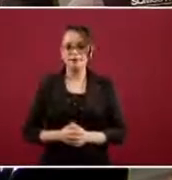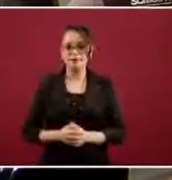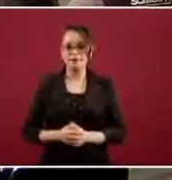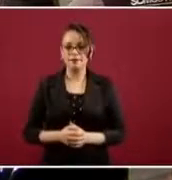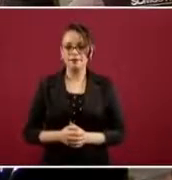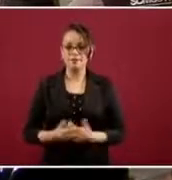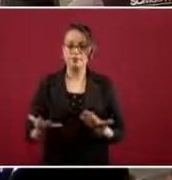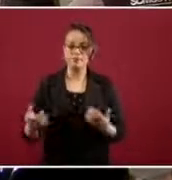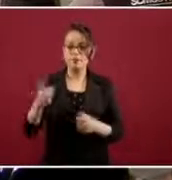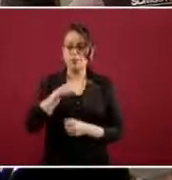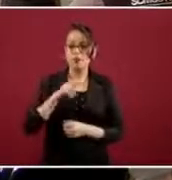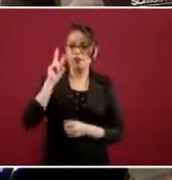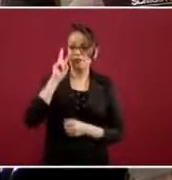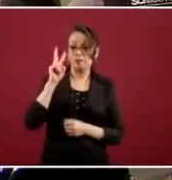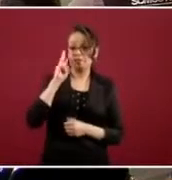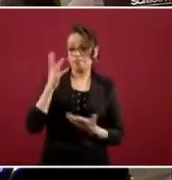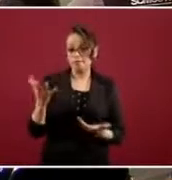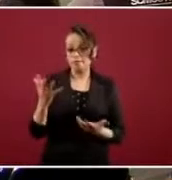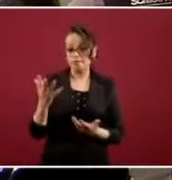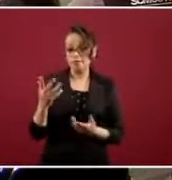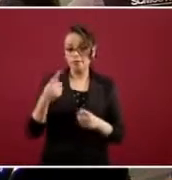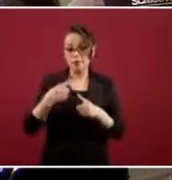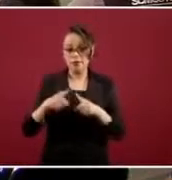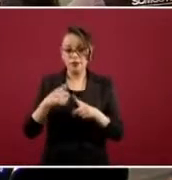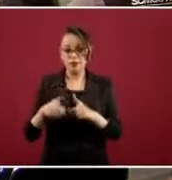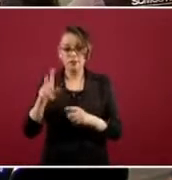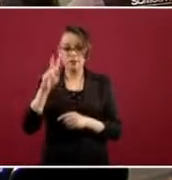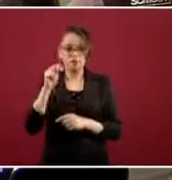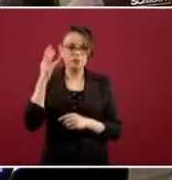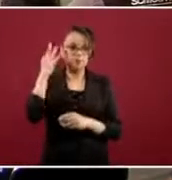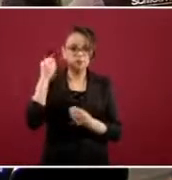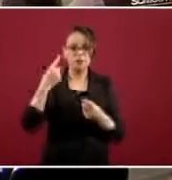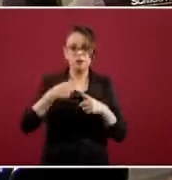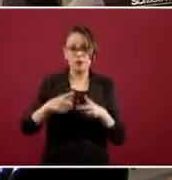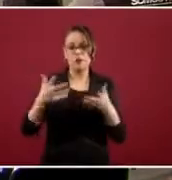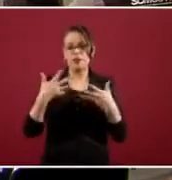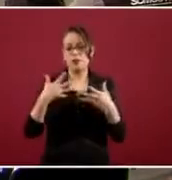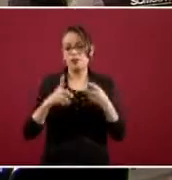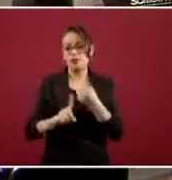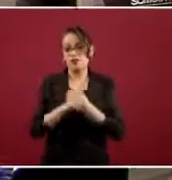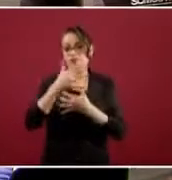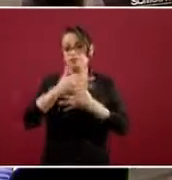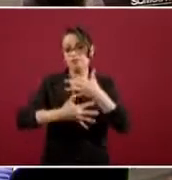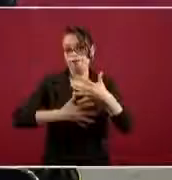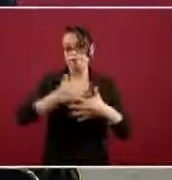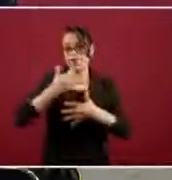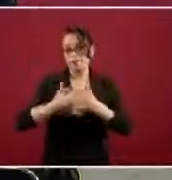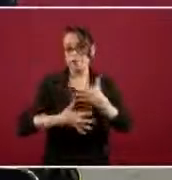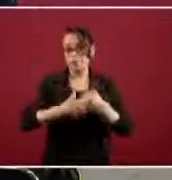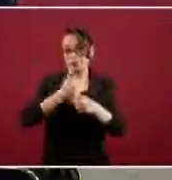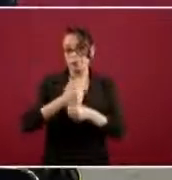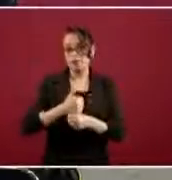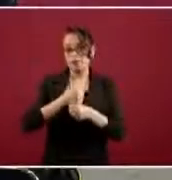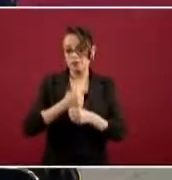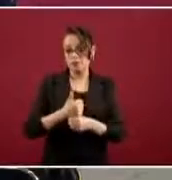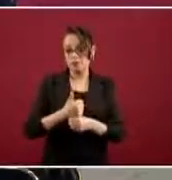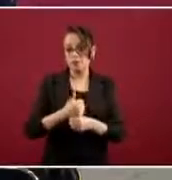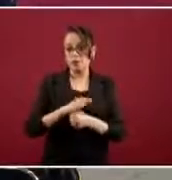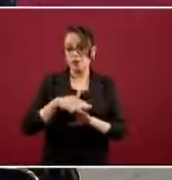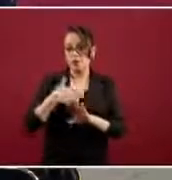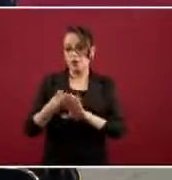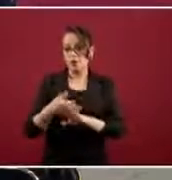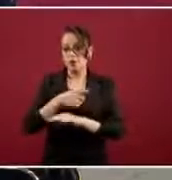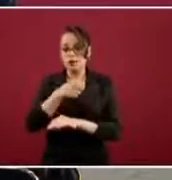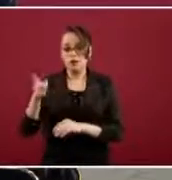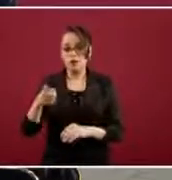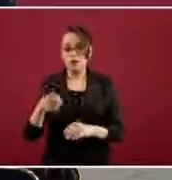medios de comunicación, acciones concretas de violencia y rechazo hacia el personal médico y hacia el